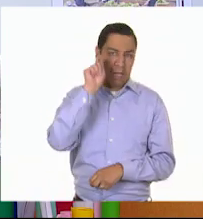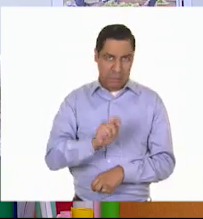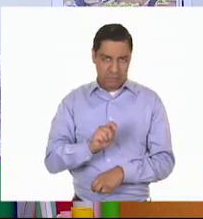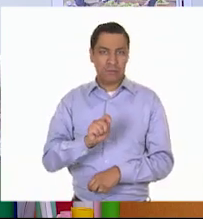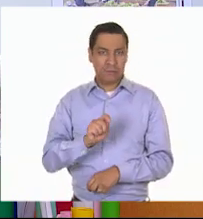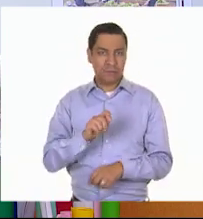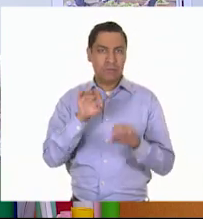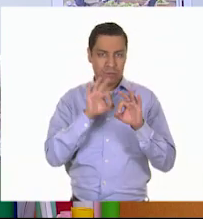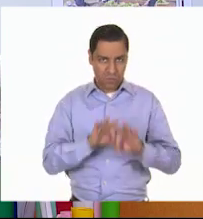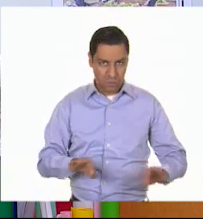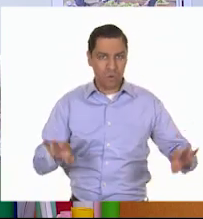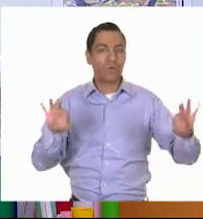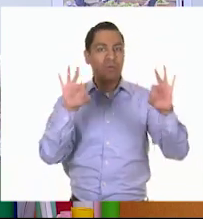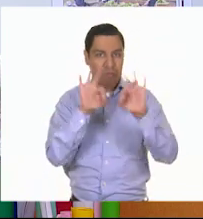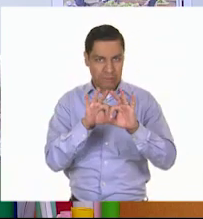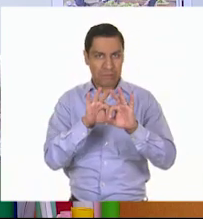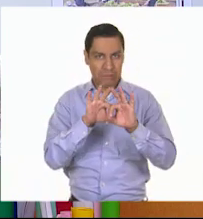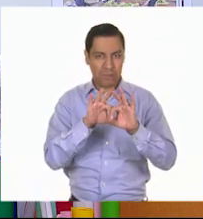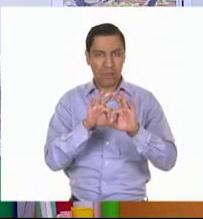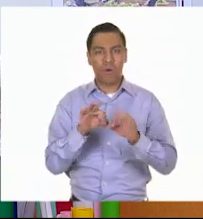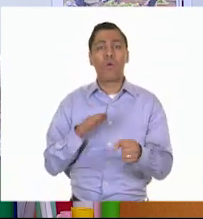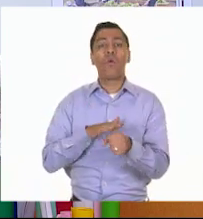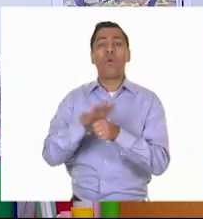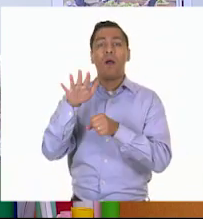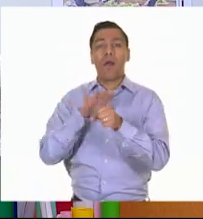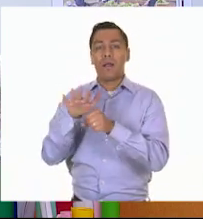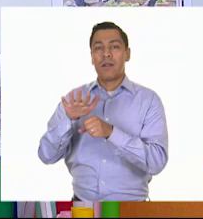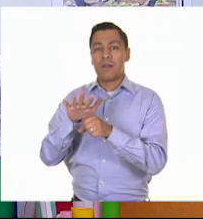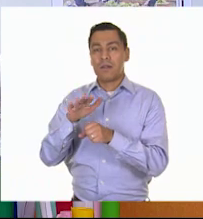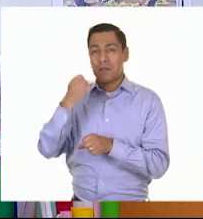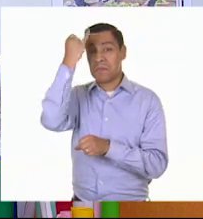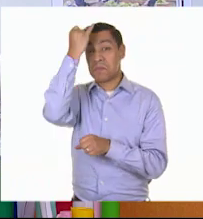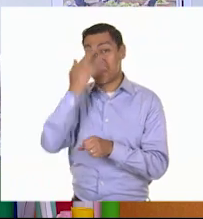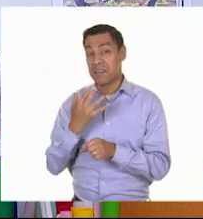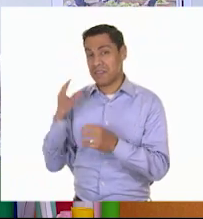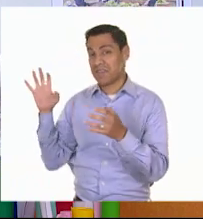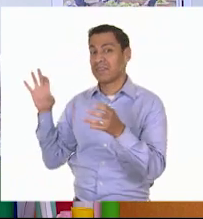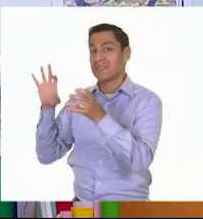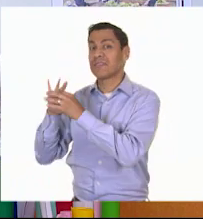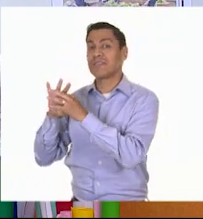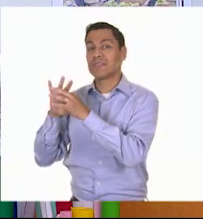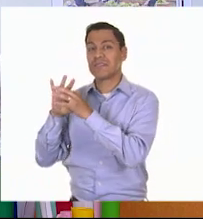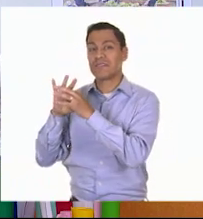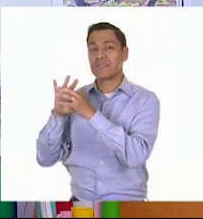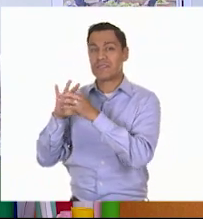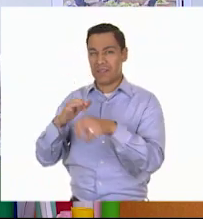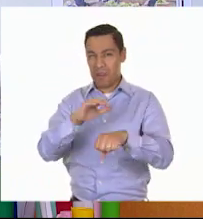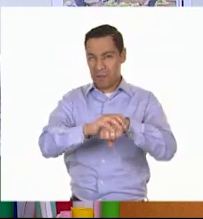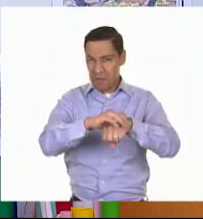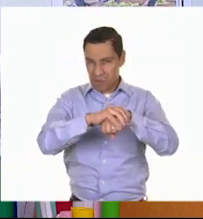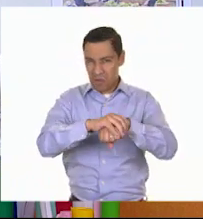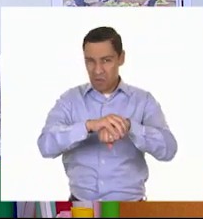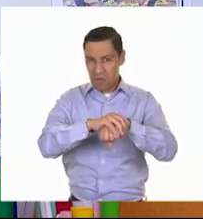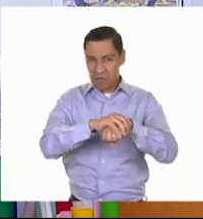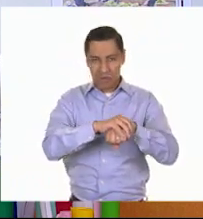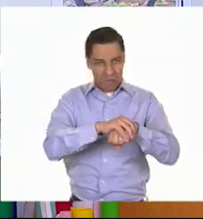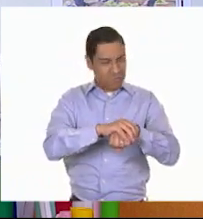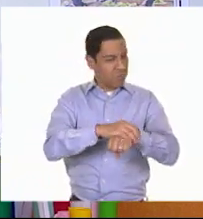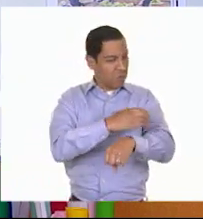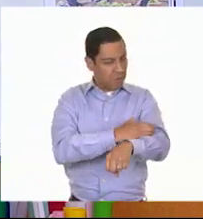Yo creo, Mariana, no sé, estoy mal, sino que nos ayuden también los niños y las niñas en casa. Ajá. El primero.